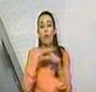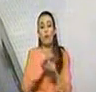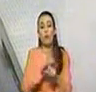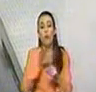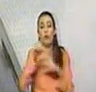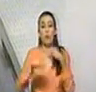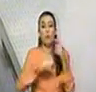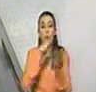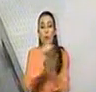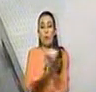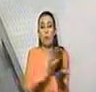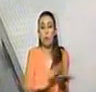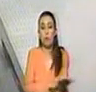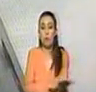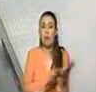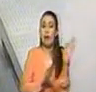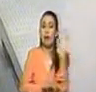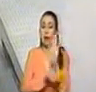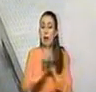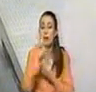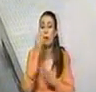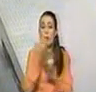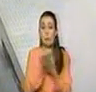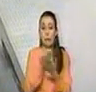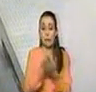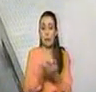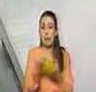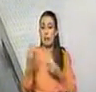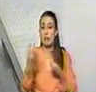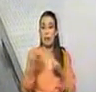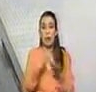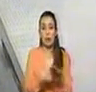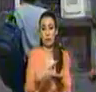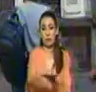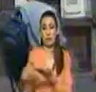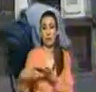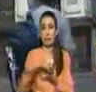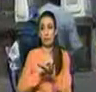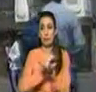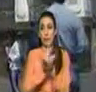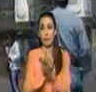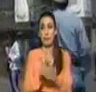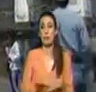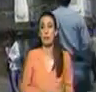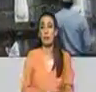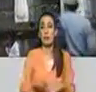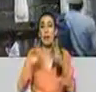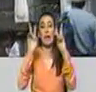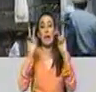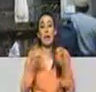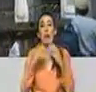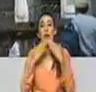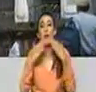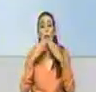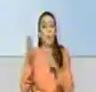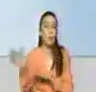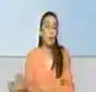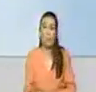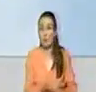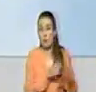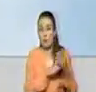en el proyecto de ley de crecimiento económico que se lo trata en la Asamblea Nacional. Sobre el particular, el gobierno no